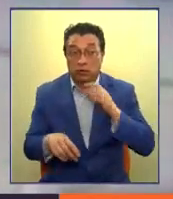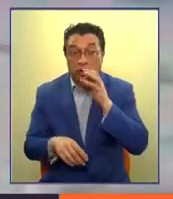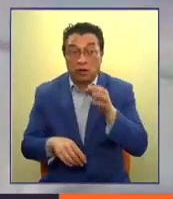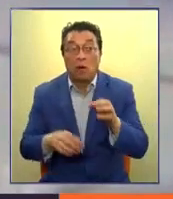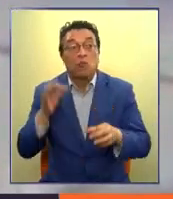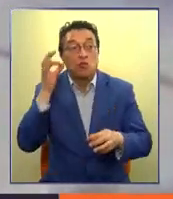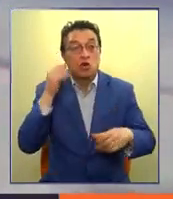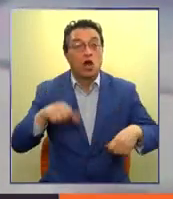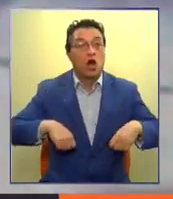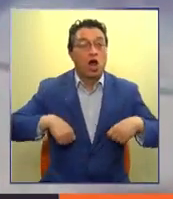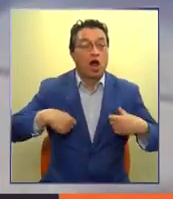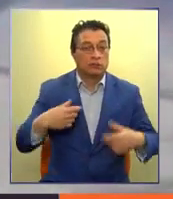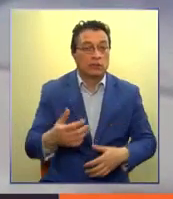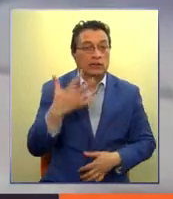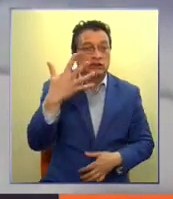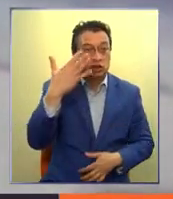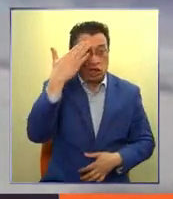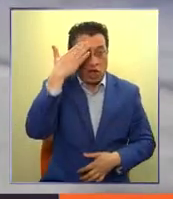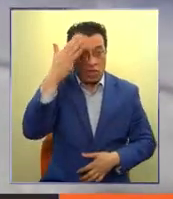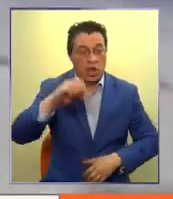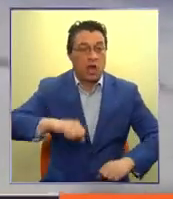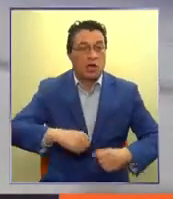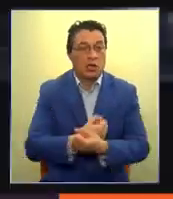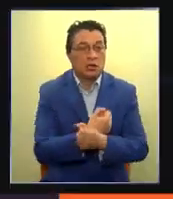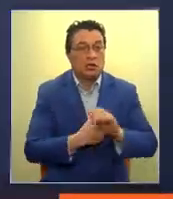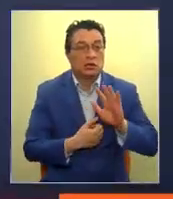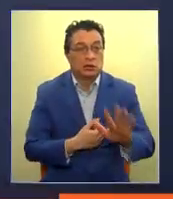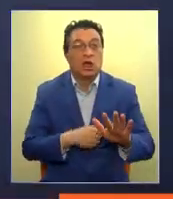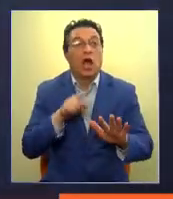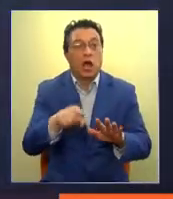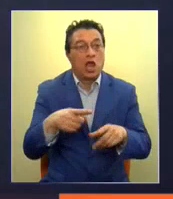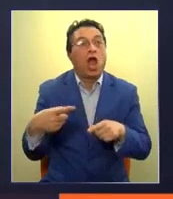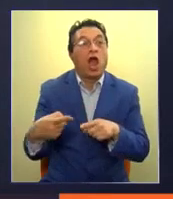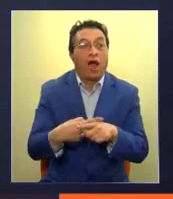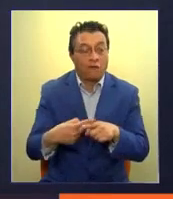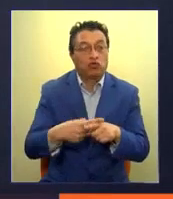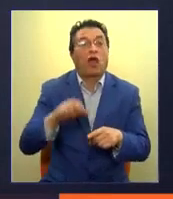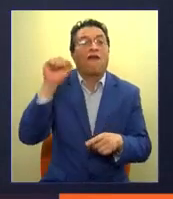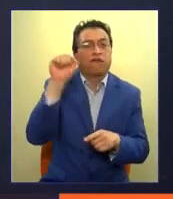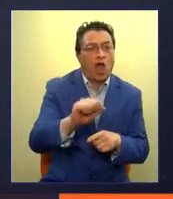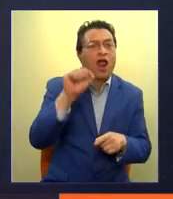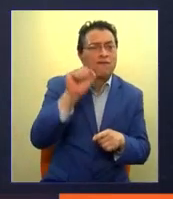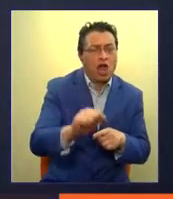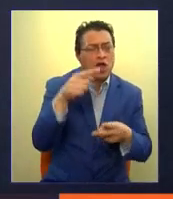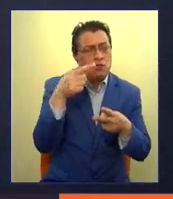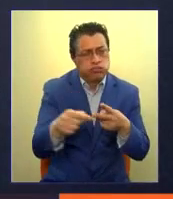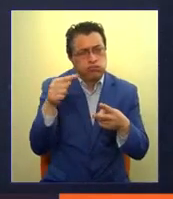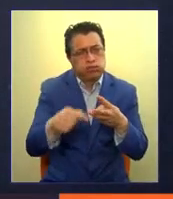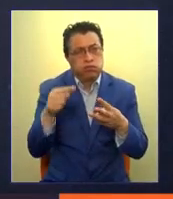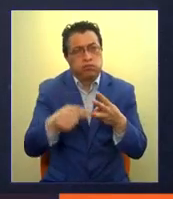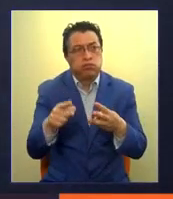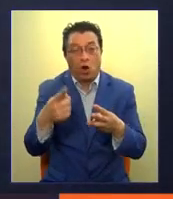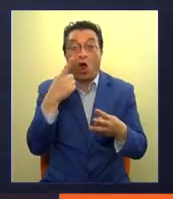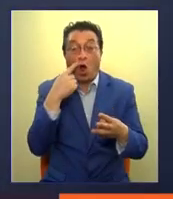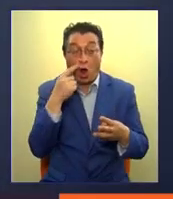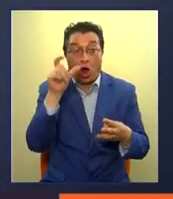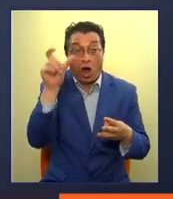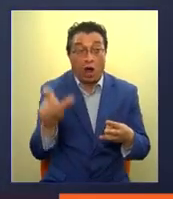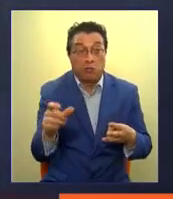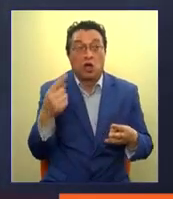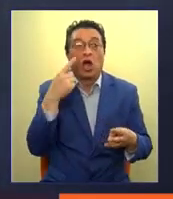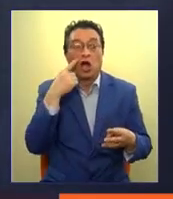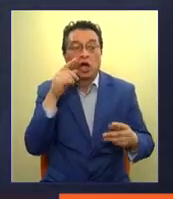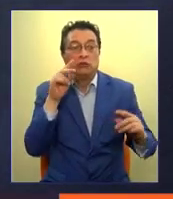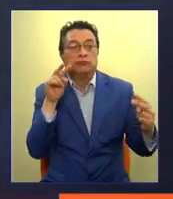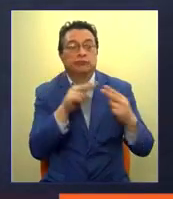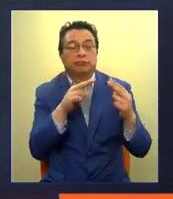habría estado 5 días secuestrada. Allí habría sido abusada y violada en reiteradas ocasiones por un hombre al que conoció por